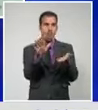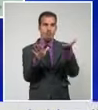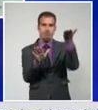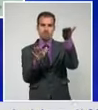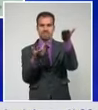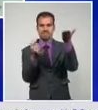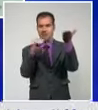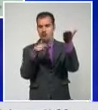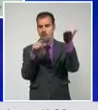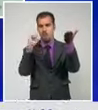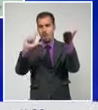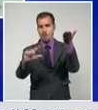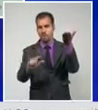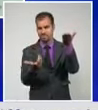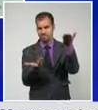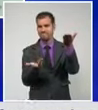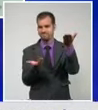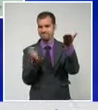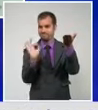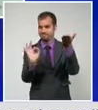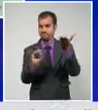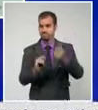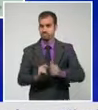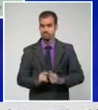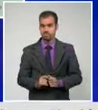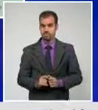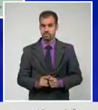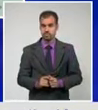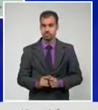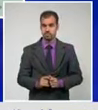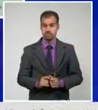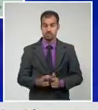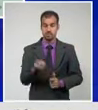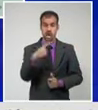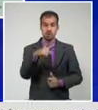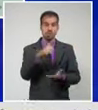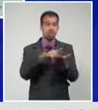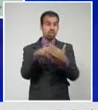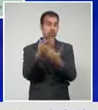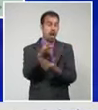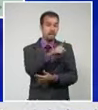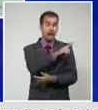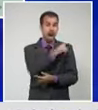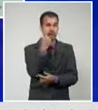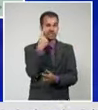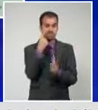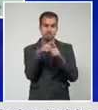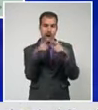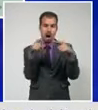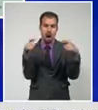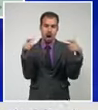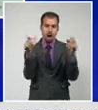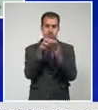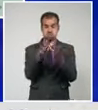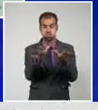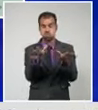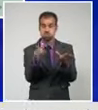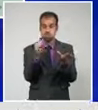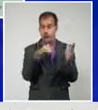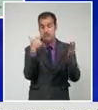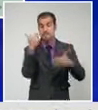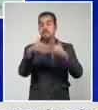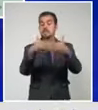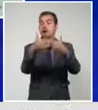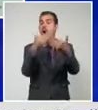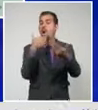Provincia que ha estado con muchos casos autóctonos y que vamos a seguir la evolución para demostrar